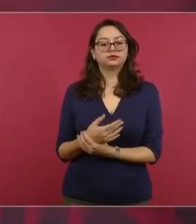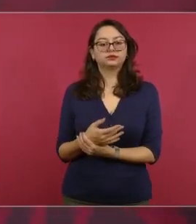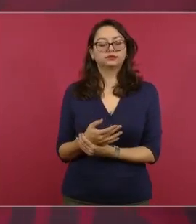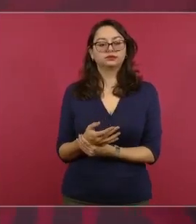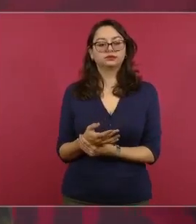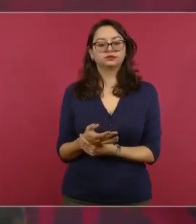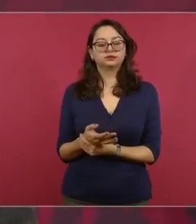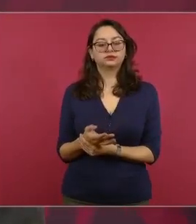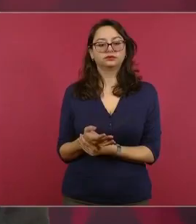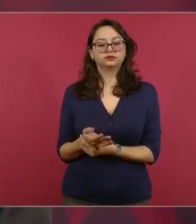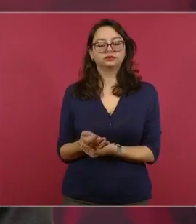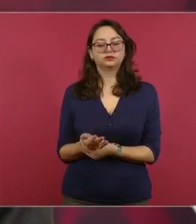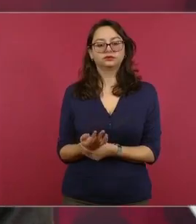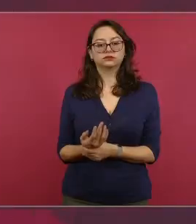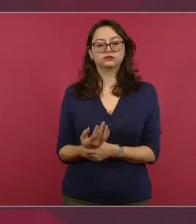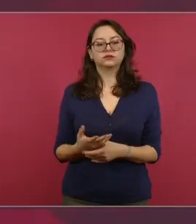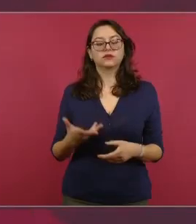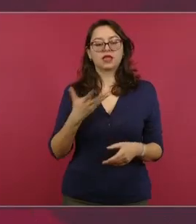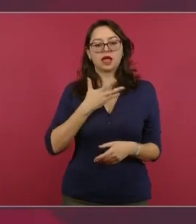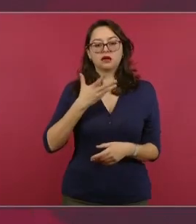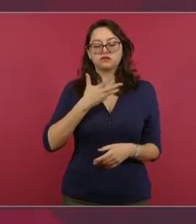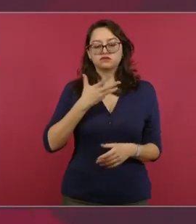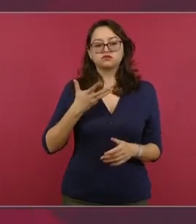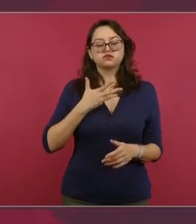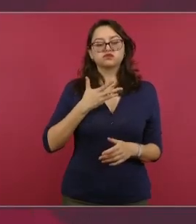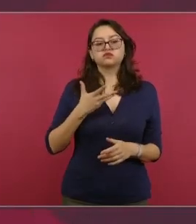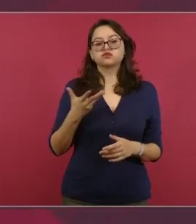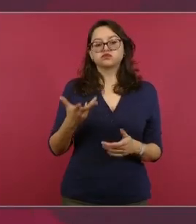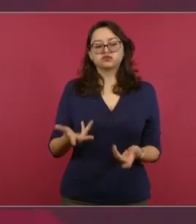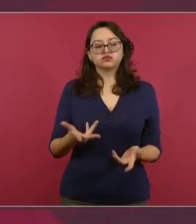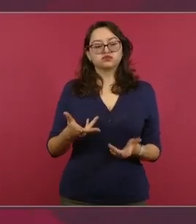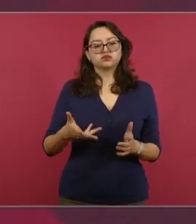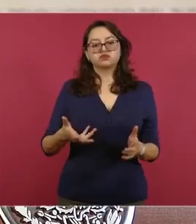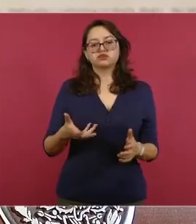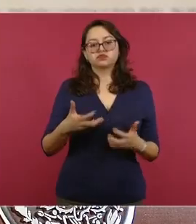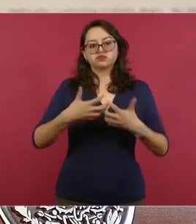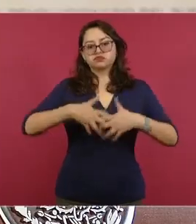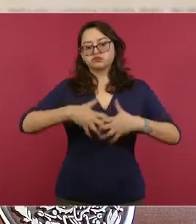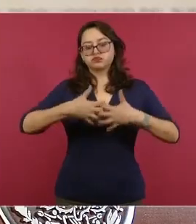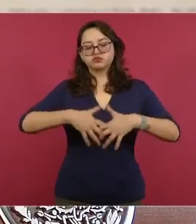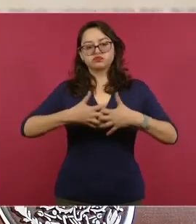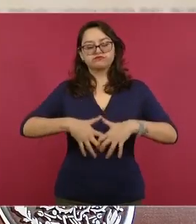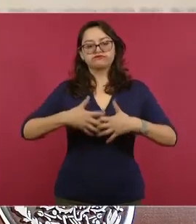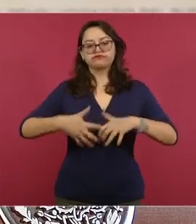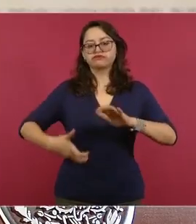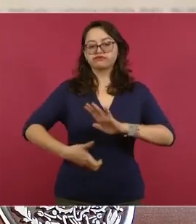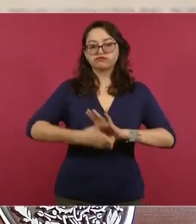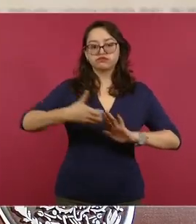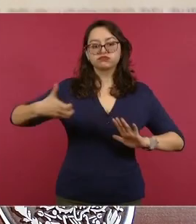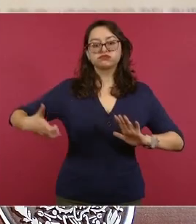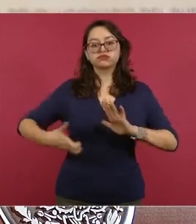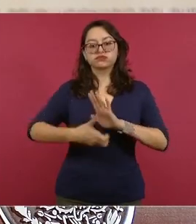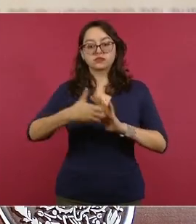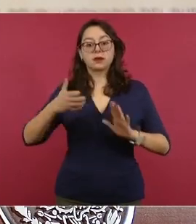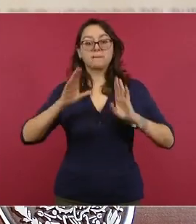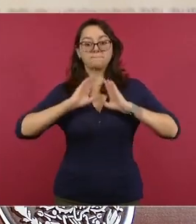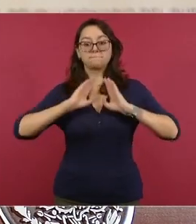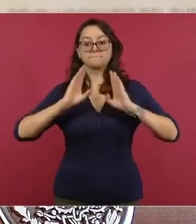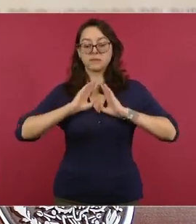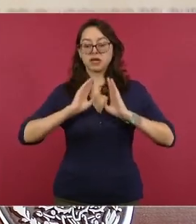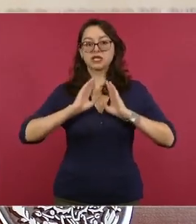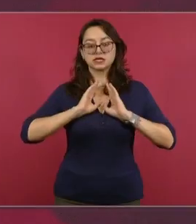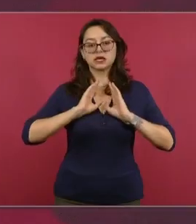grúas y bulldozer y equipo de los ingenieros